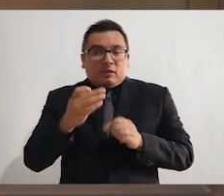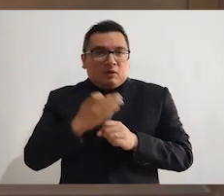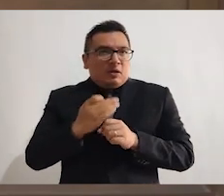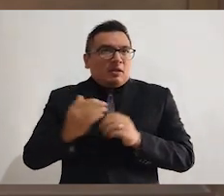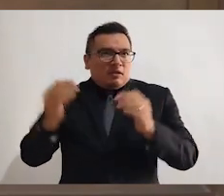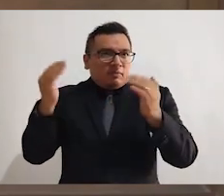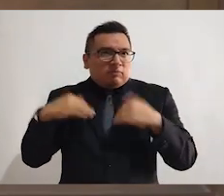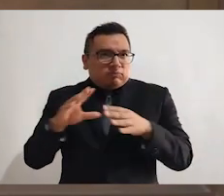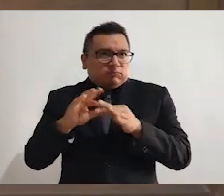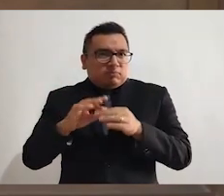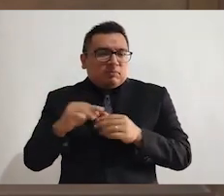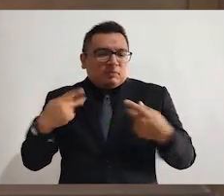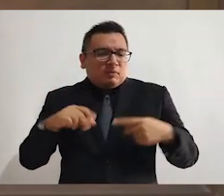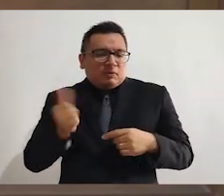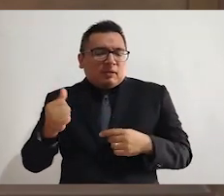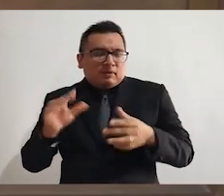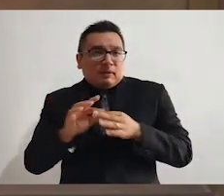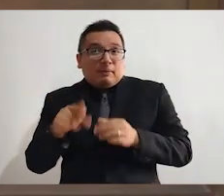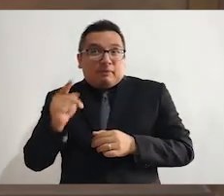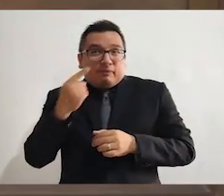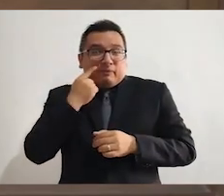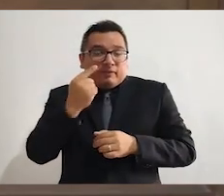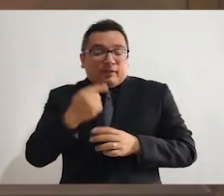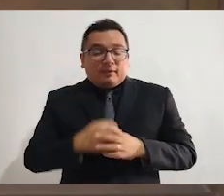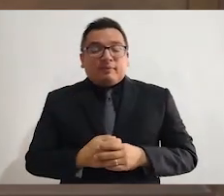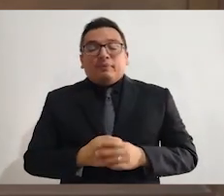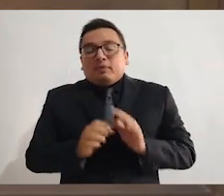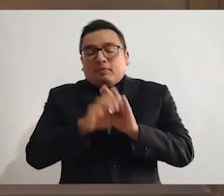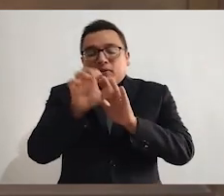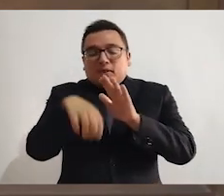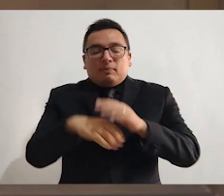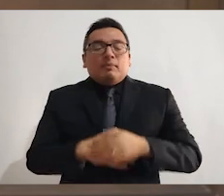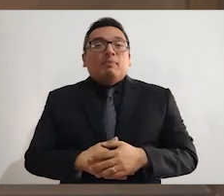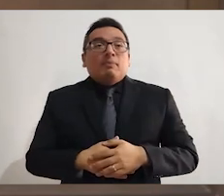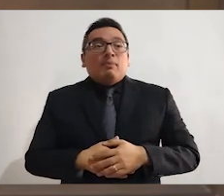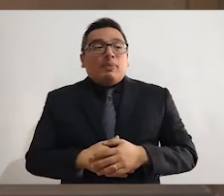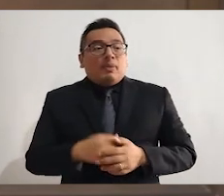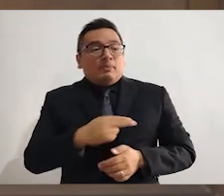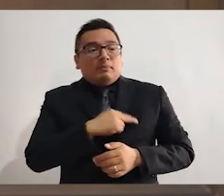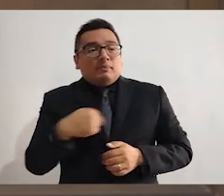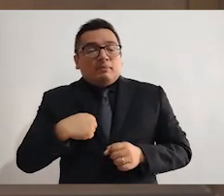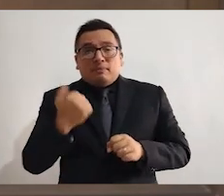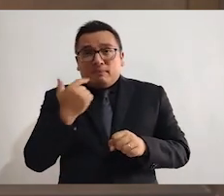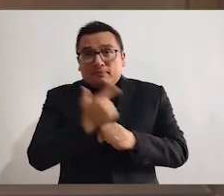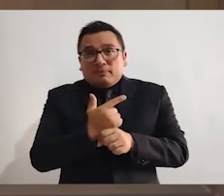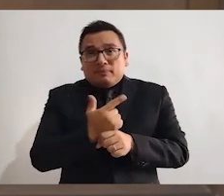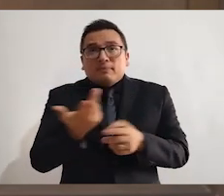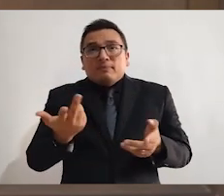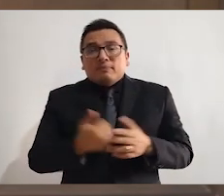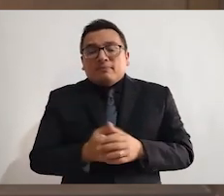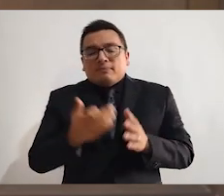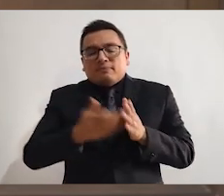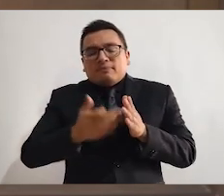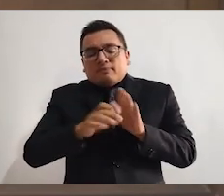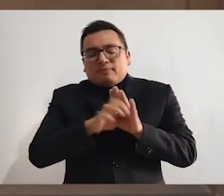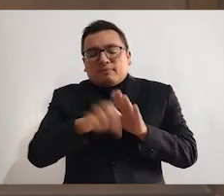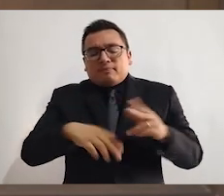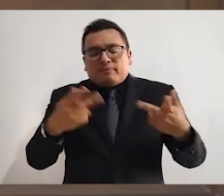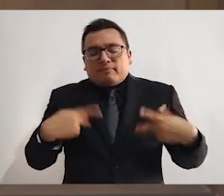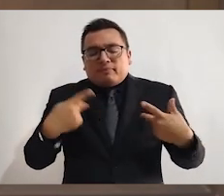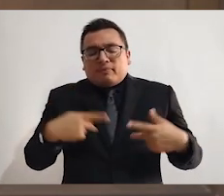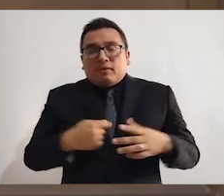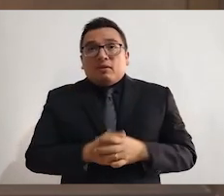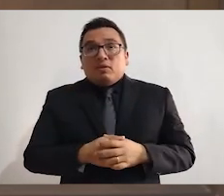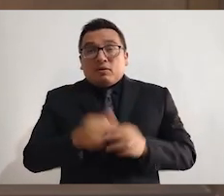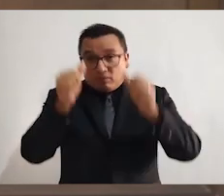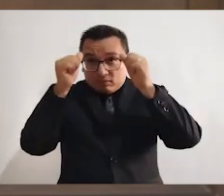estar en el segundo bloque platicara, pero les voy a adelantar tantito. Por ejemplo, identificamos sí que falta en el caso de las personas